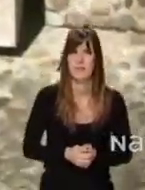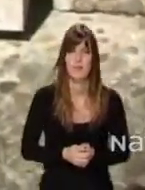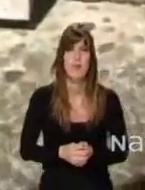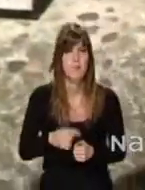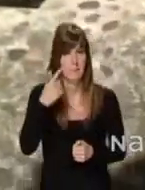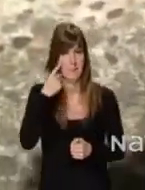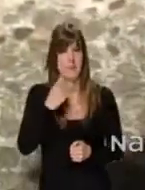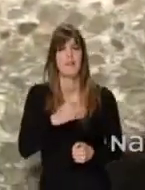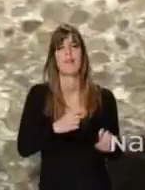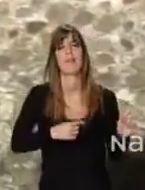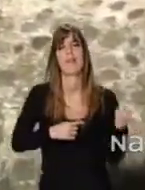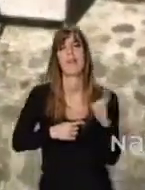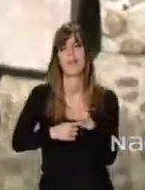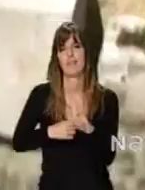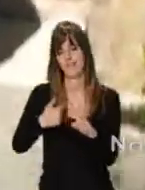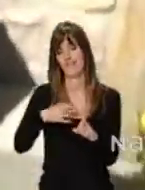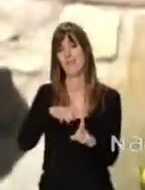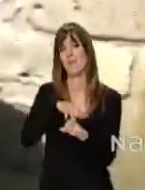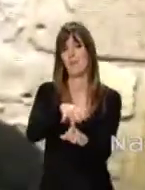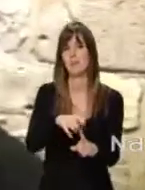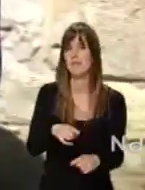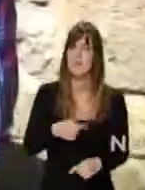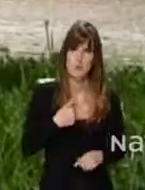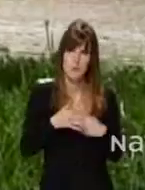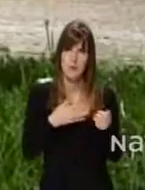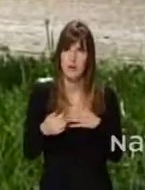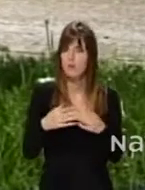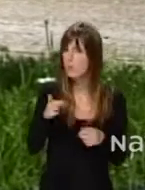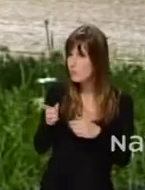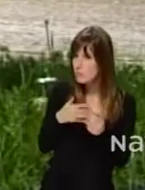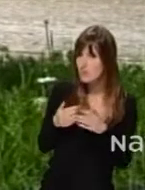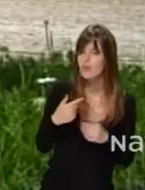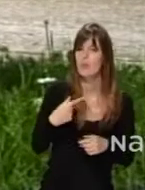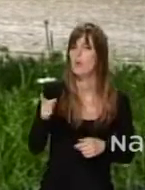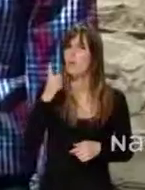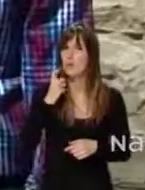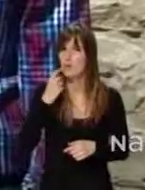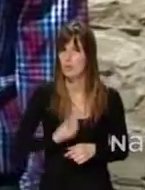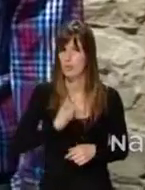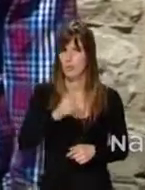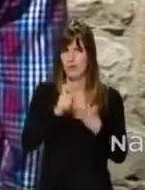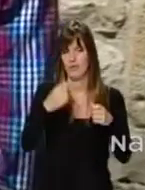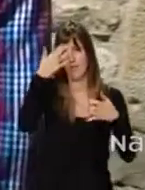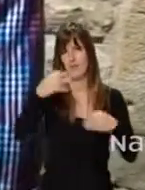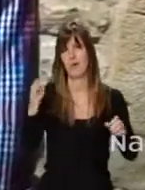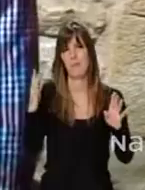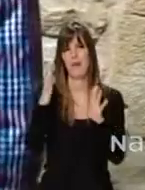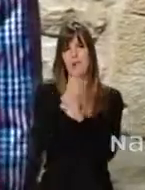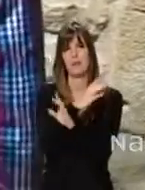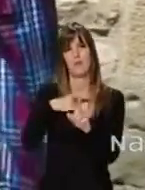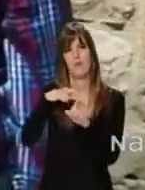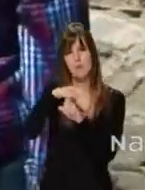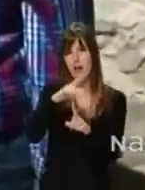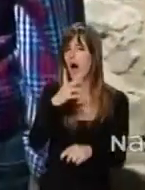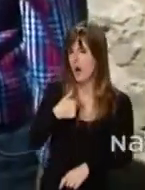pillarte, ¿eh? Esto los hago yo. ¿Cómo que los haces tú? Sí. ¿Sueles asustar a la gente cuando pasa? ¿Les haces así? Sí, claro. ¿Y qué te parece si yo